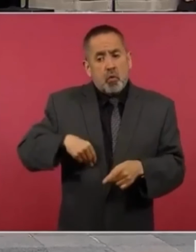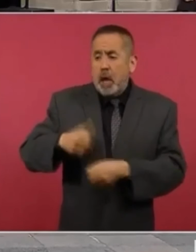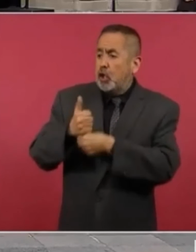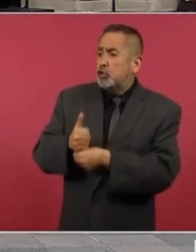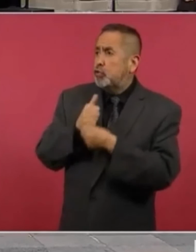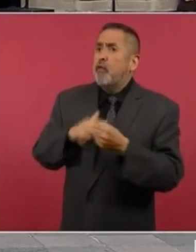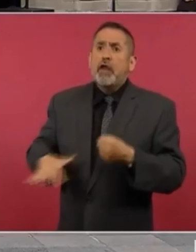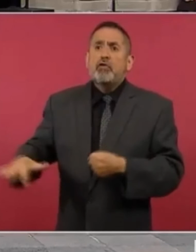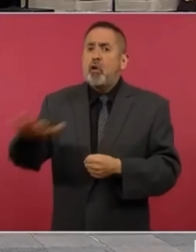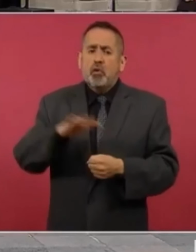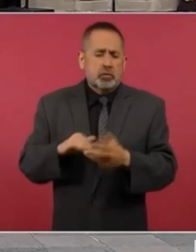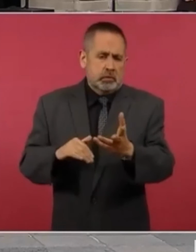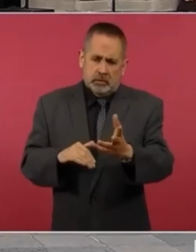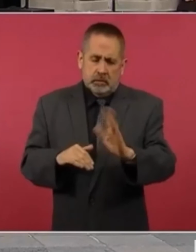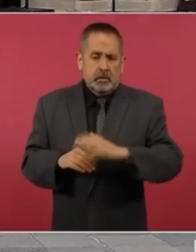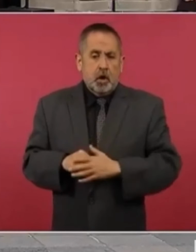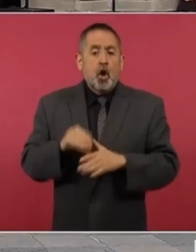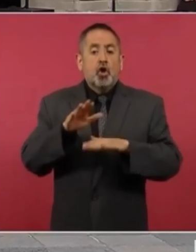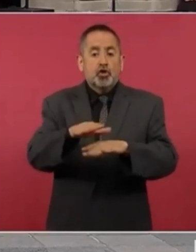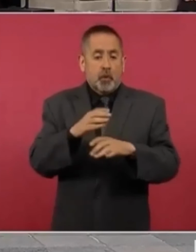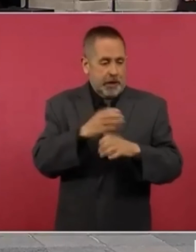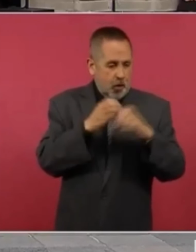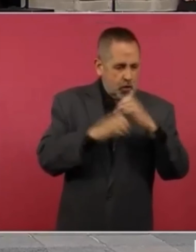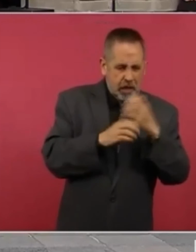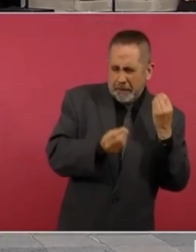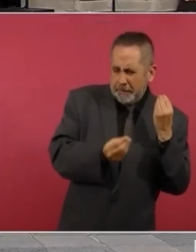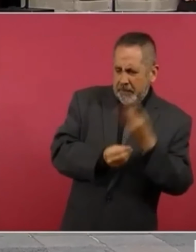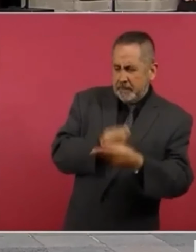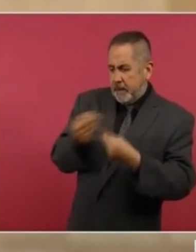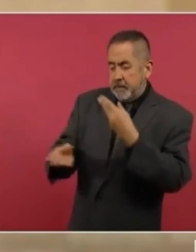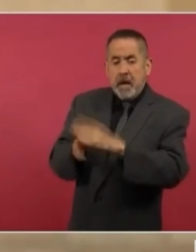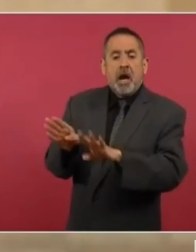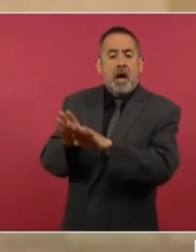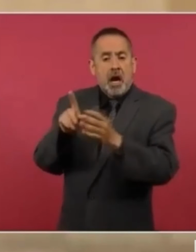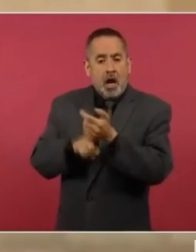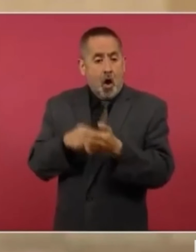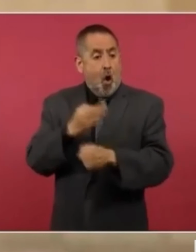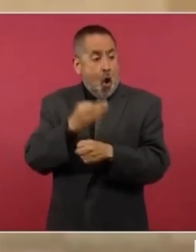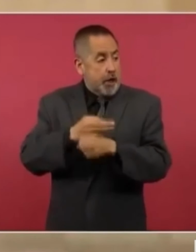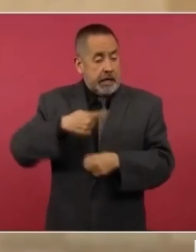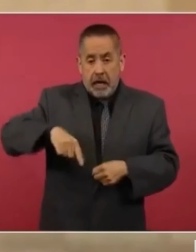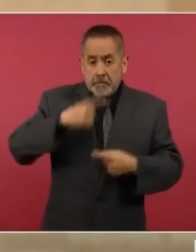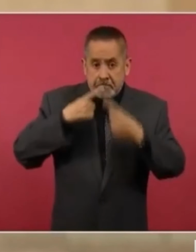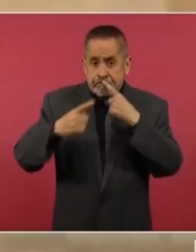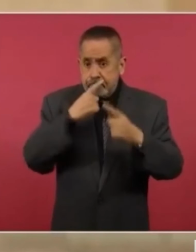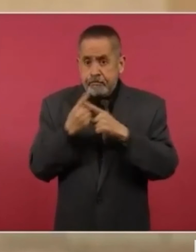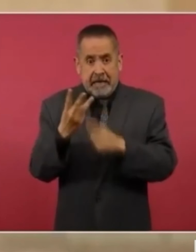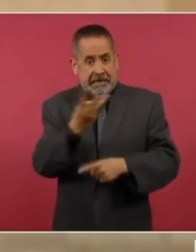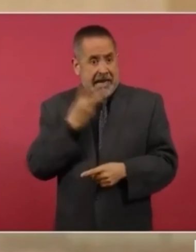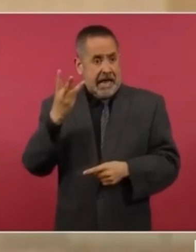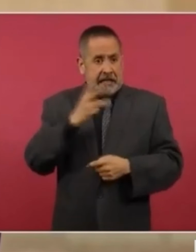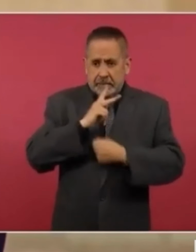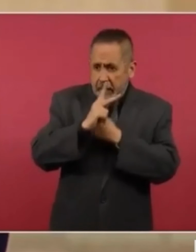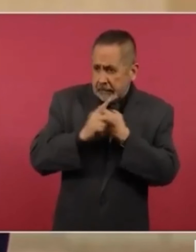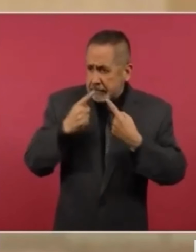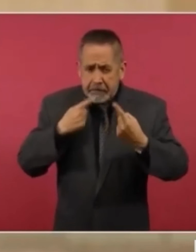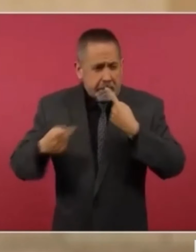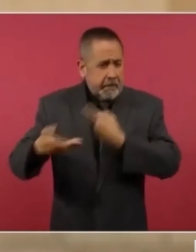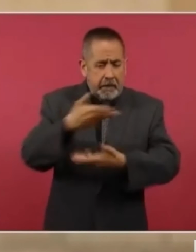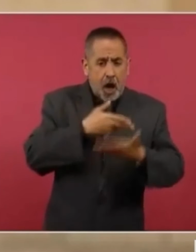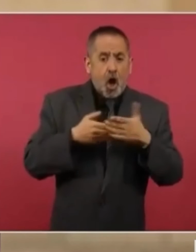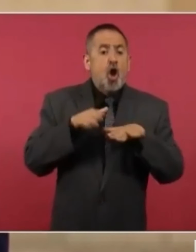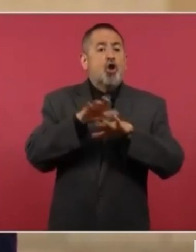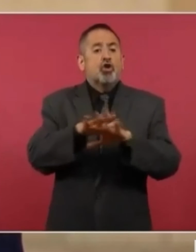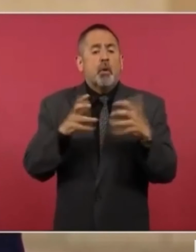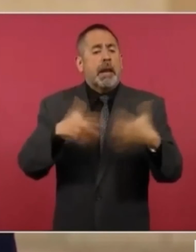En cuanto a la cadena de suministro continental, esto encontraba en el centro de nuestras conversaciones durante esta cumbre de líderes de América del Norte.